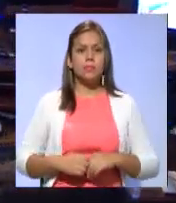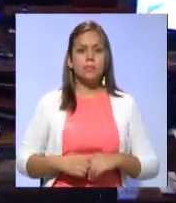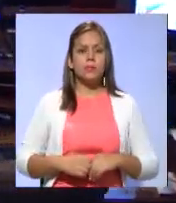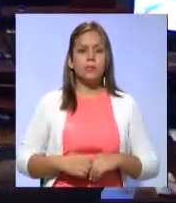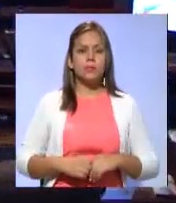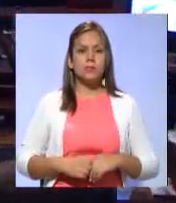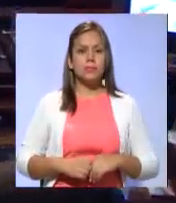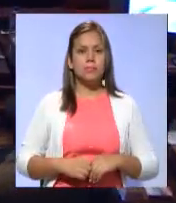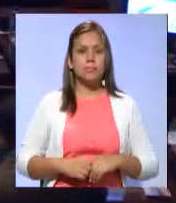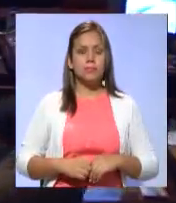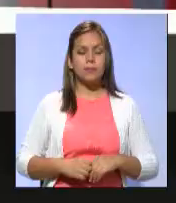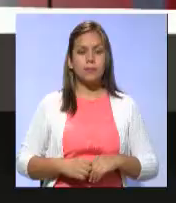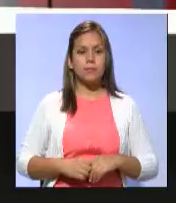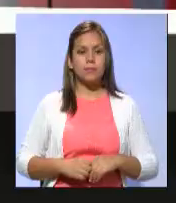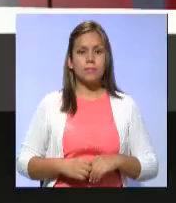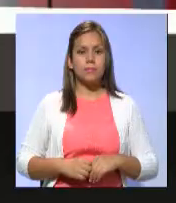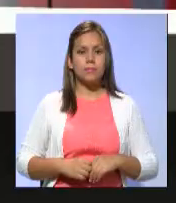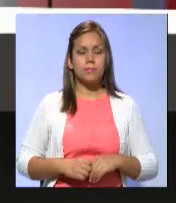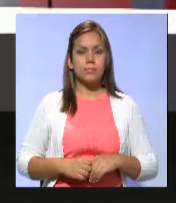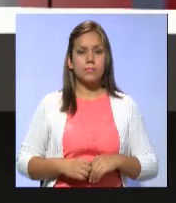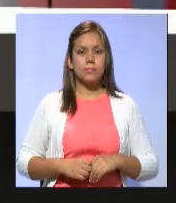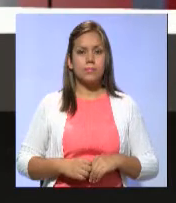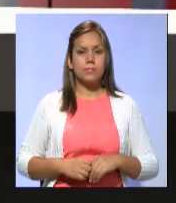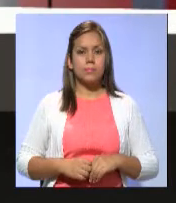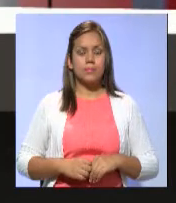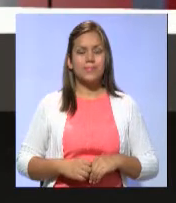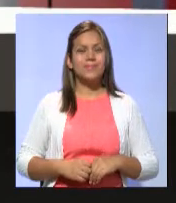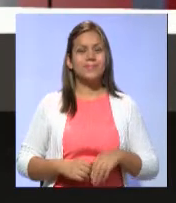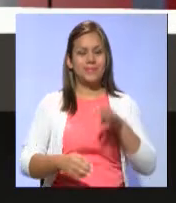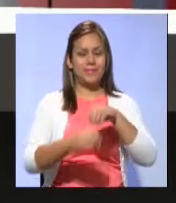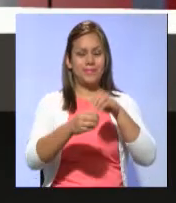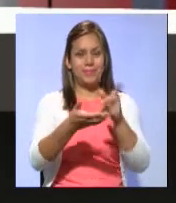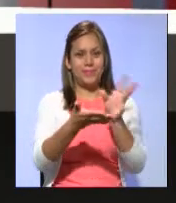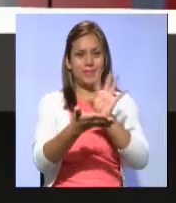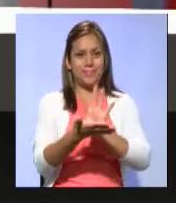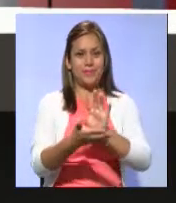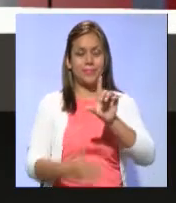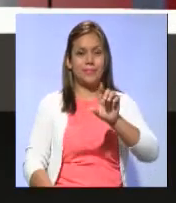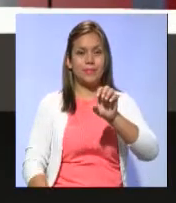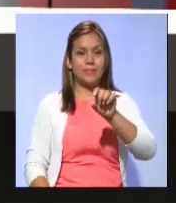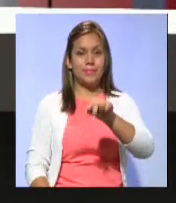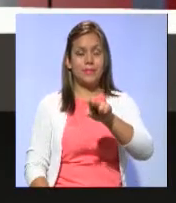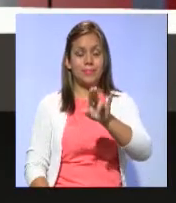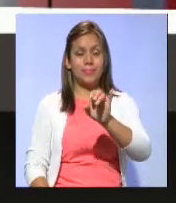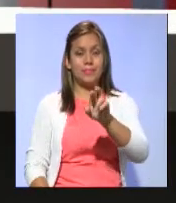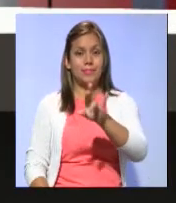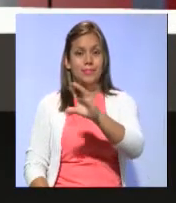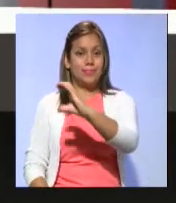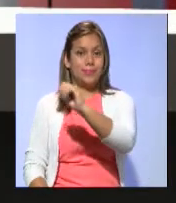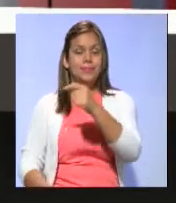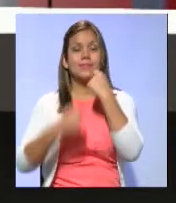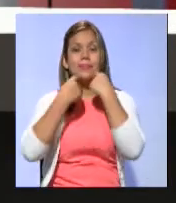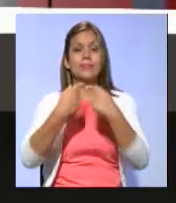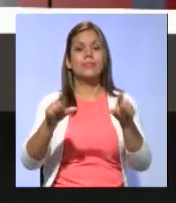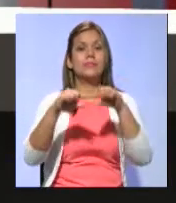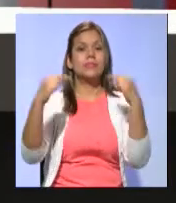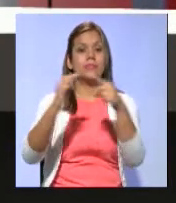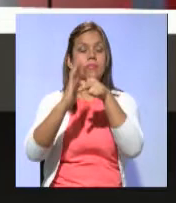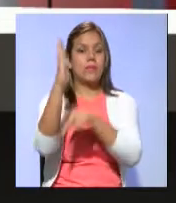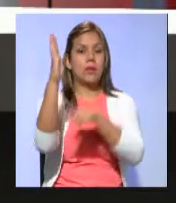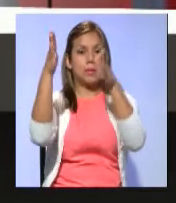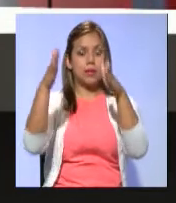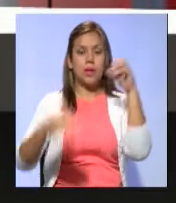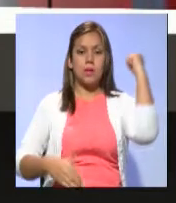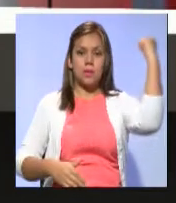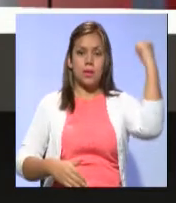TVL Noticias. En el Salón José Mejía Lequerica de la Asamblea Nacional se llevó a cabo el lanzamiento del Grupo Parlamentario por